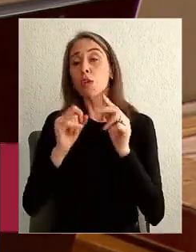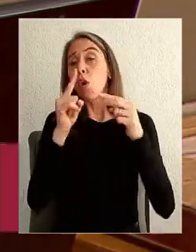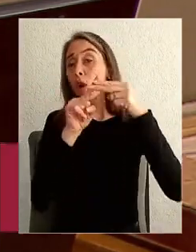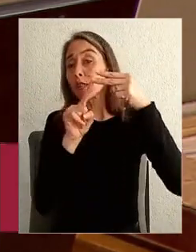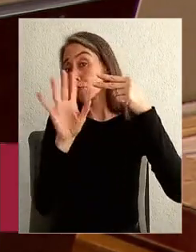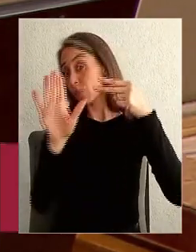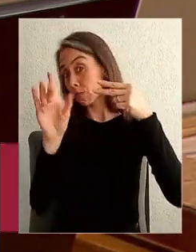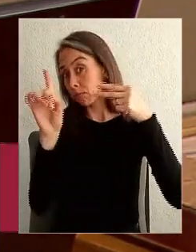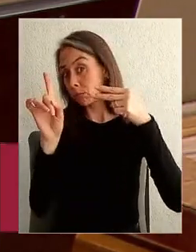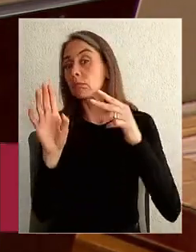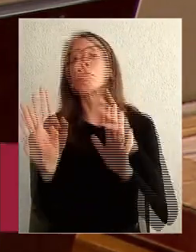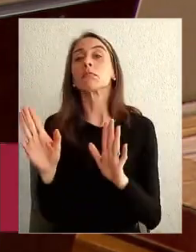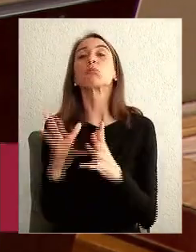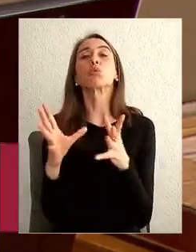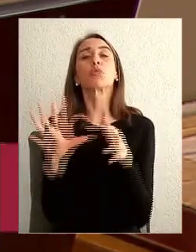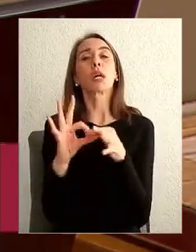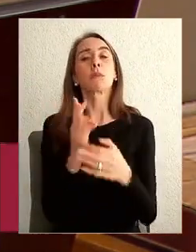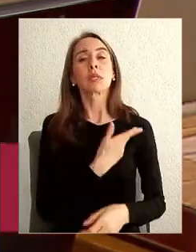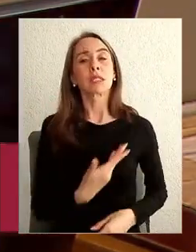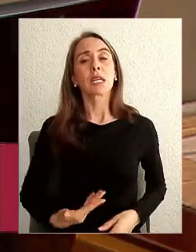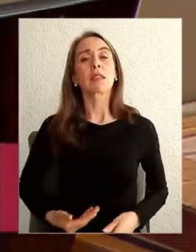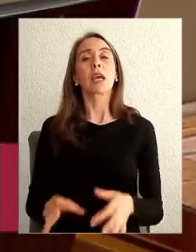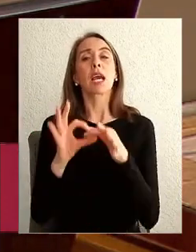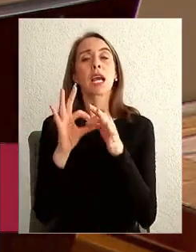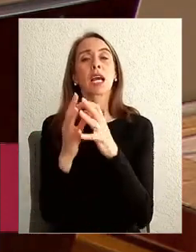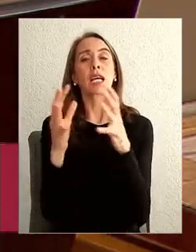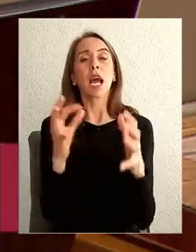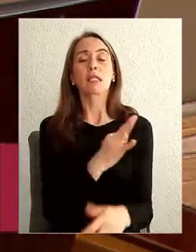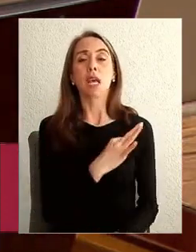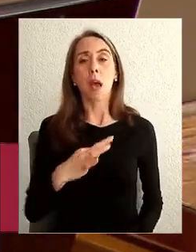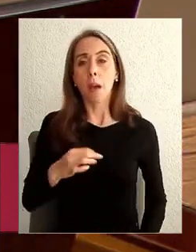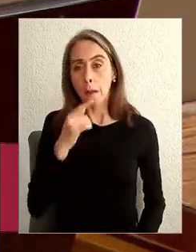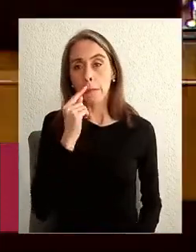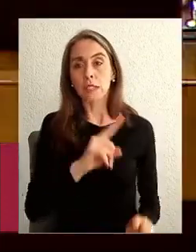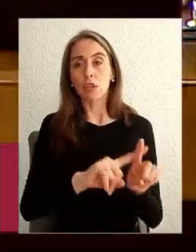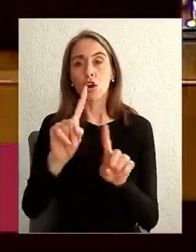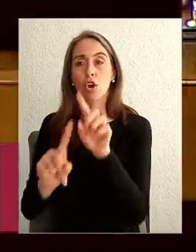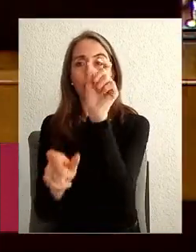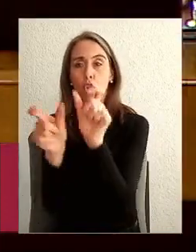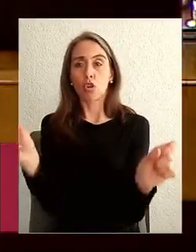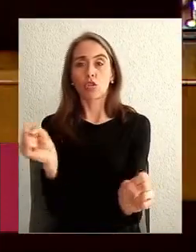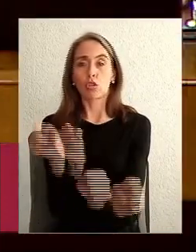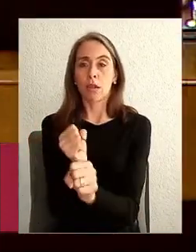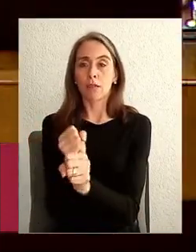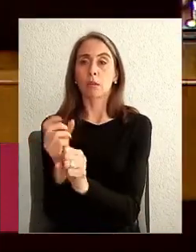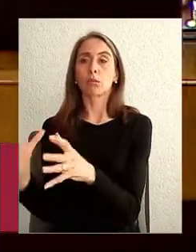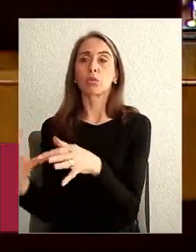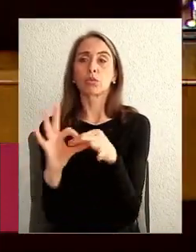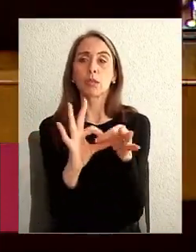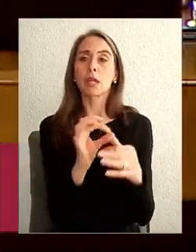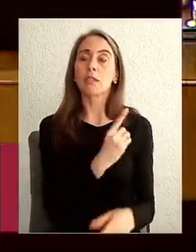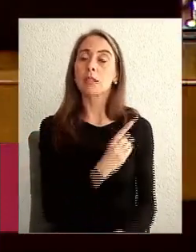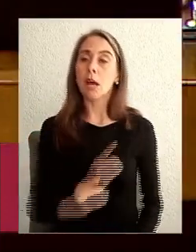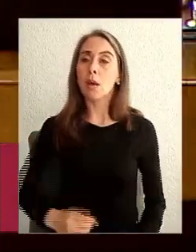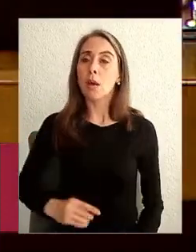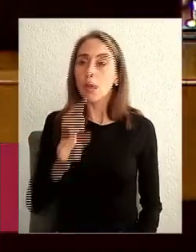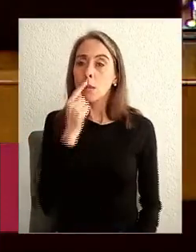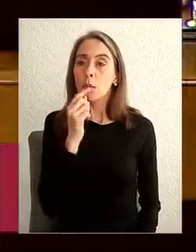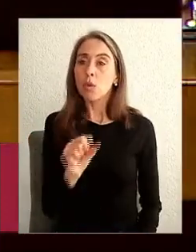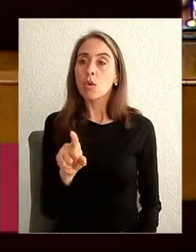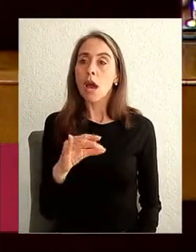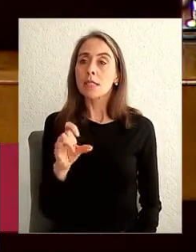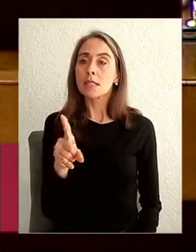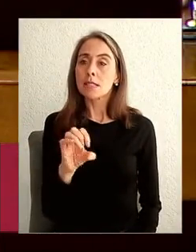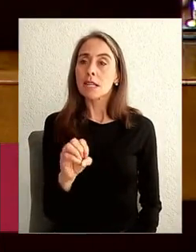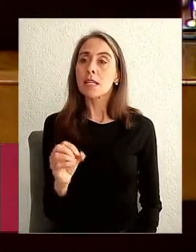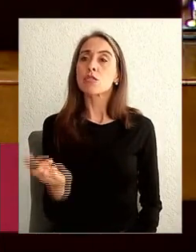presidente, muchas gracias al ministro y al resto de los trabajadores. Muchas gracias, diputado Asensio. Le ofrezco la palabra al diputado Frank